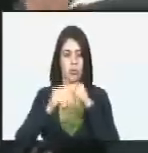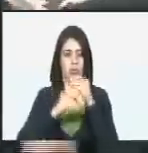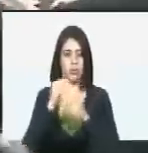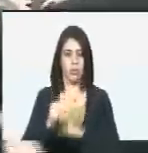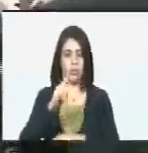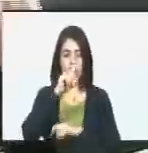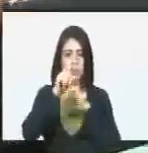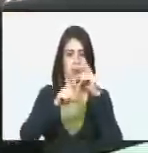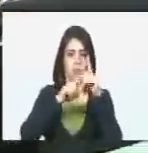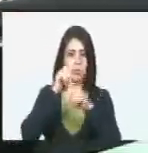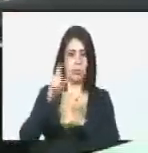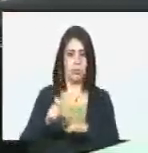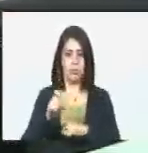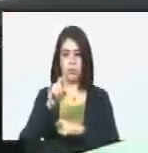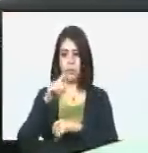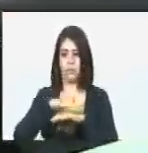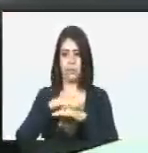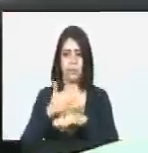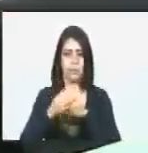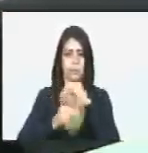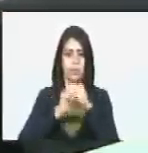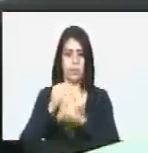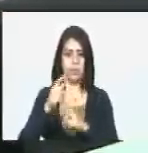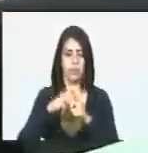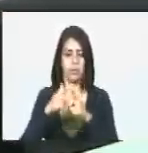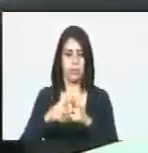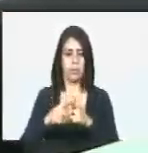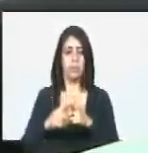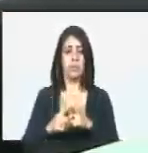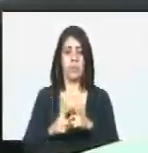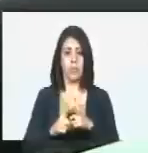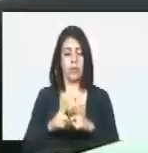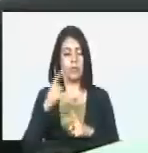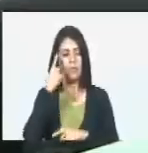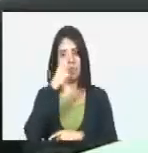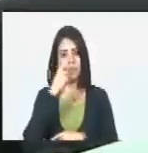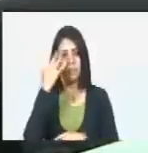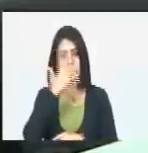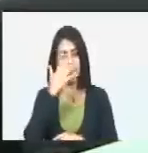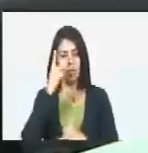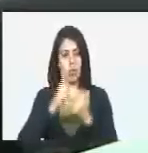esas interrogantes y de esas incógnitas de los últimos días,